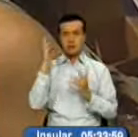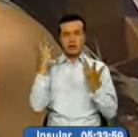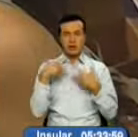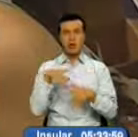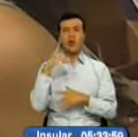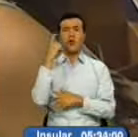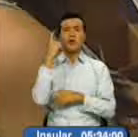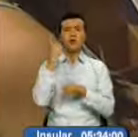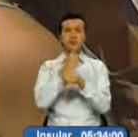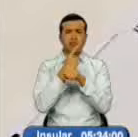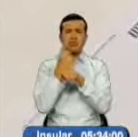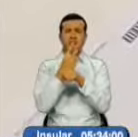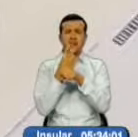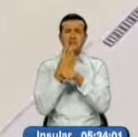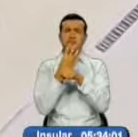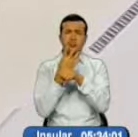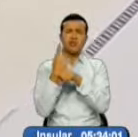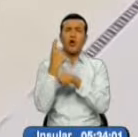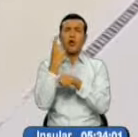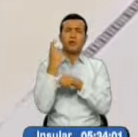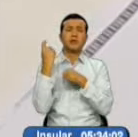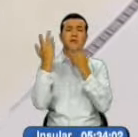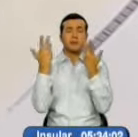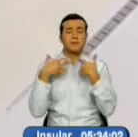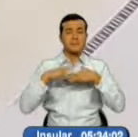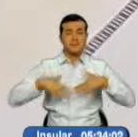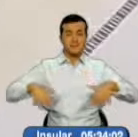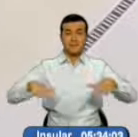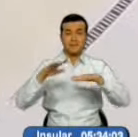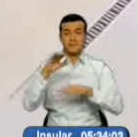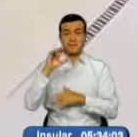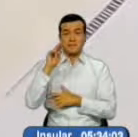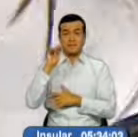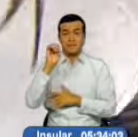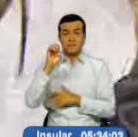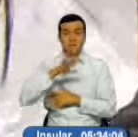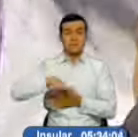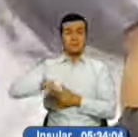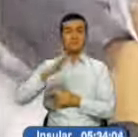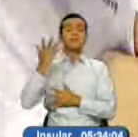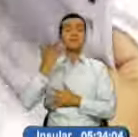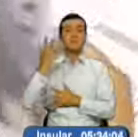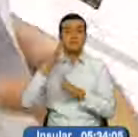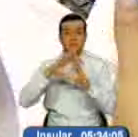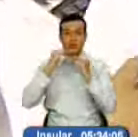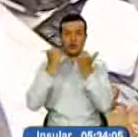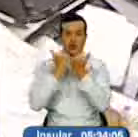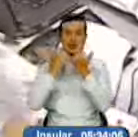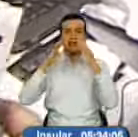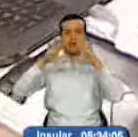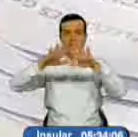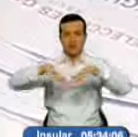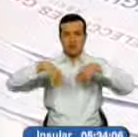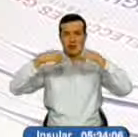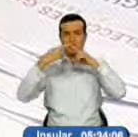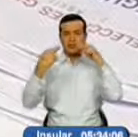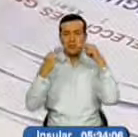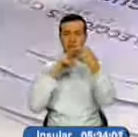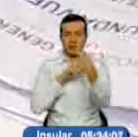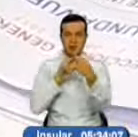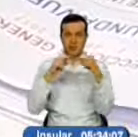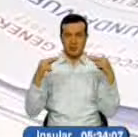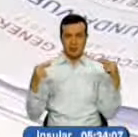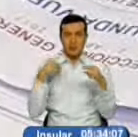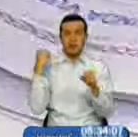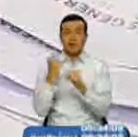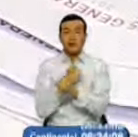casi 11 horas de ardua labor en las juntas escrutadoras dispuestas por el Consejo Nacional Electoral en el Coliseo General Rumiñahui de Quito. El resultado de este